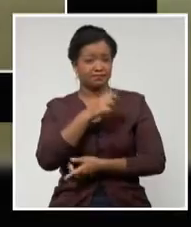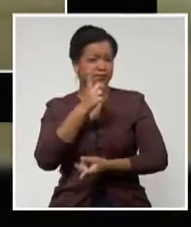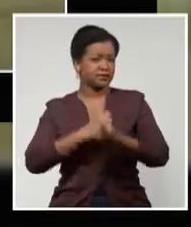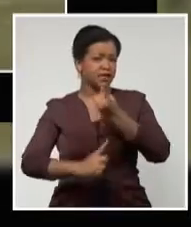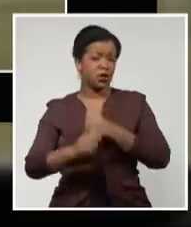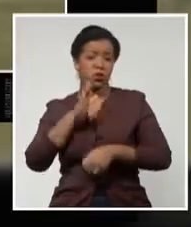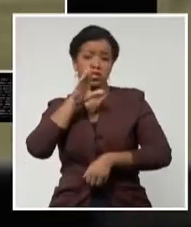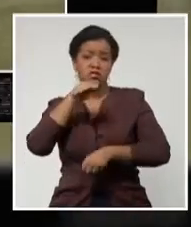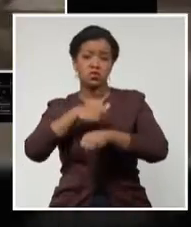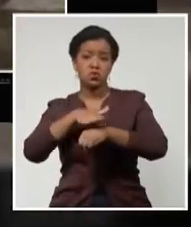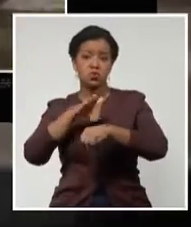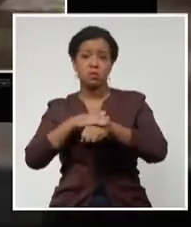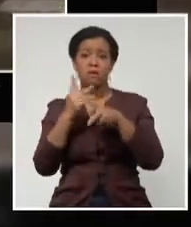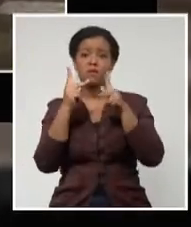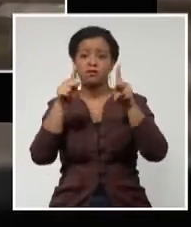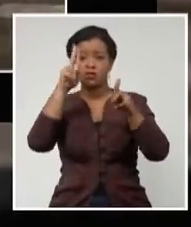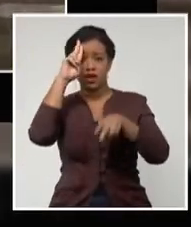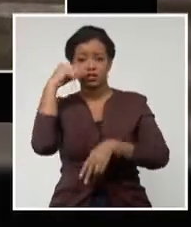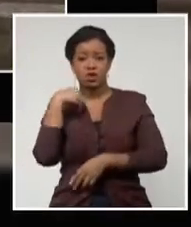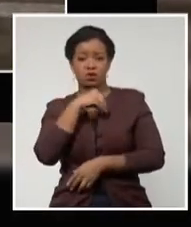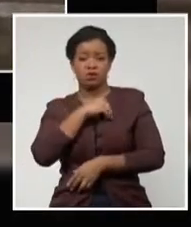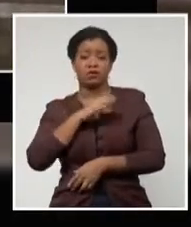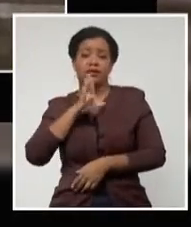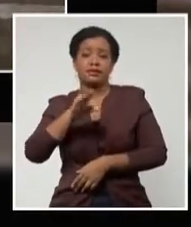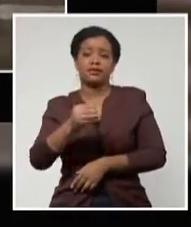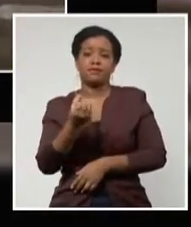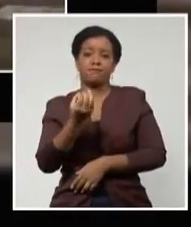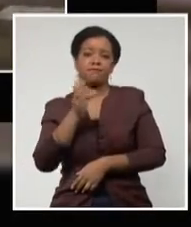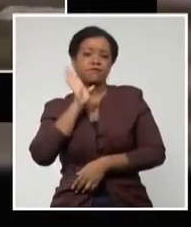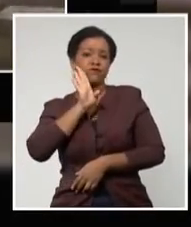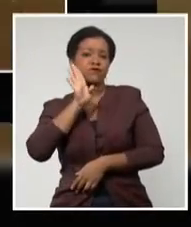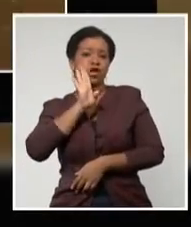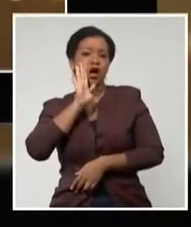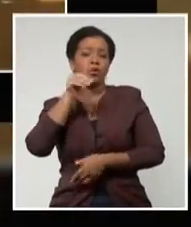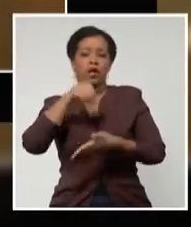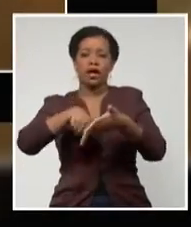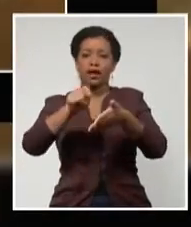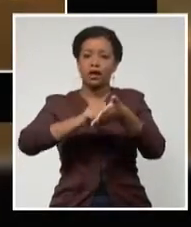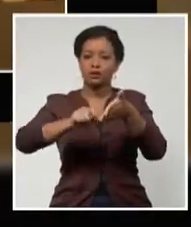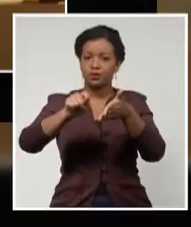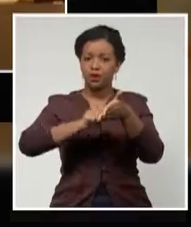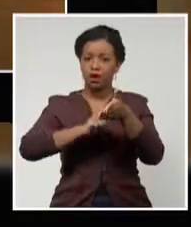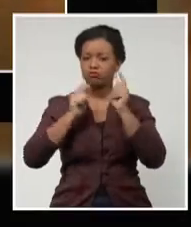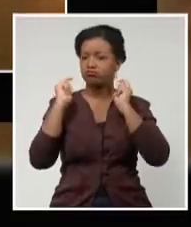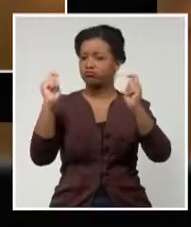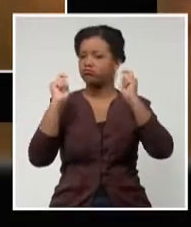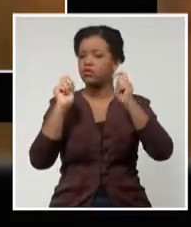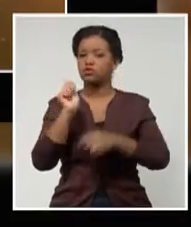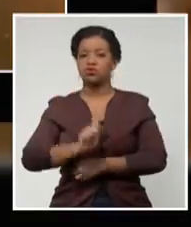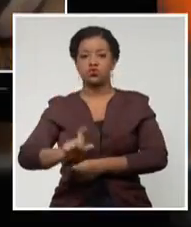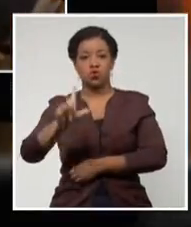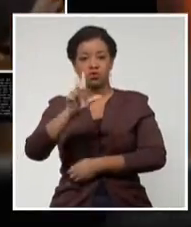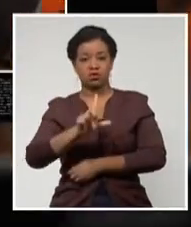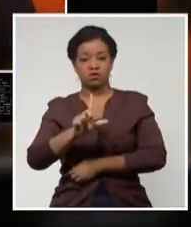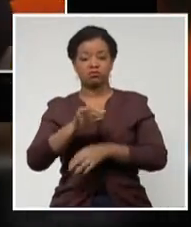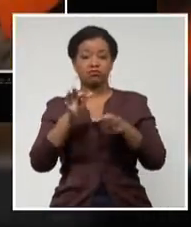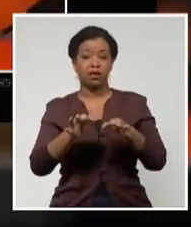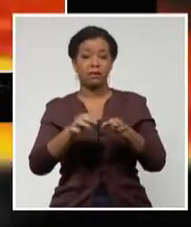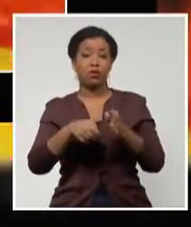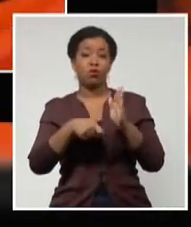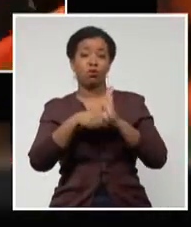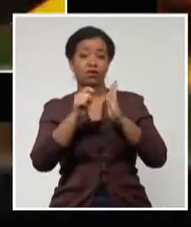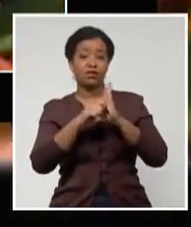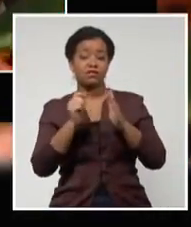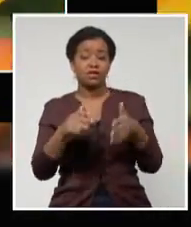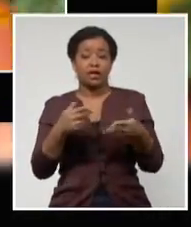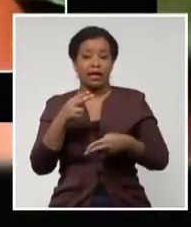de participar en el supuesto fraude electoral y de motivar las protestas sociales. Bajo estas acusaciones, justificaron